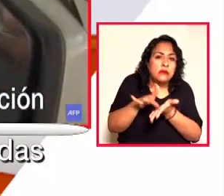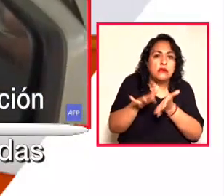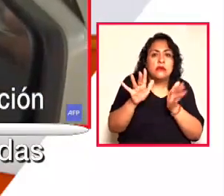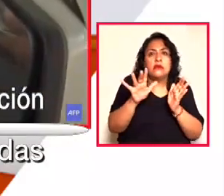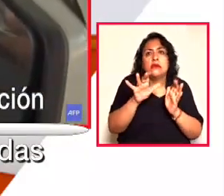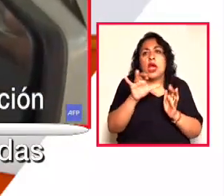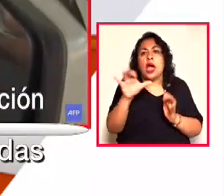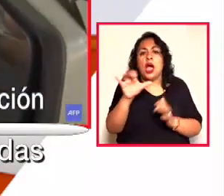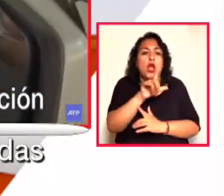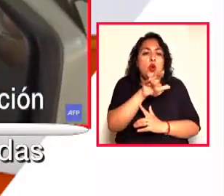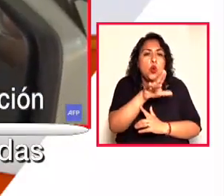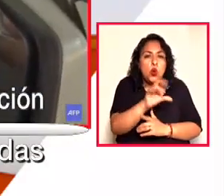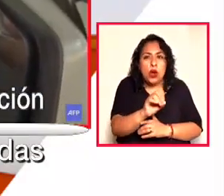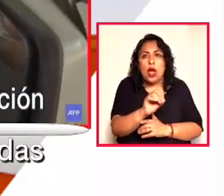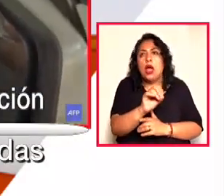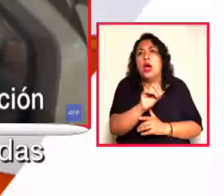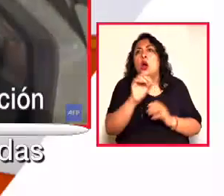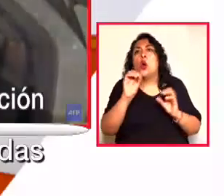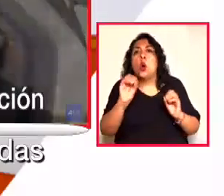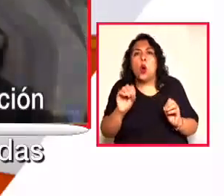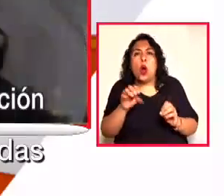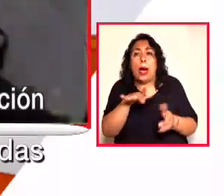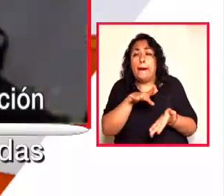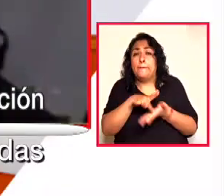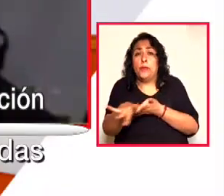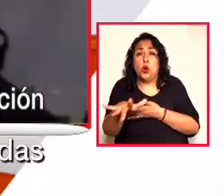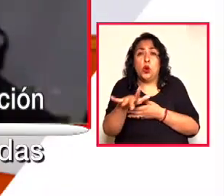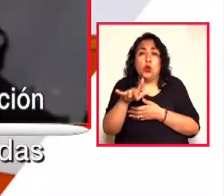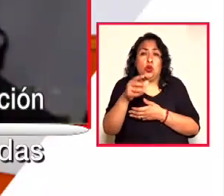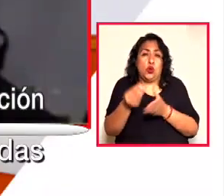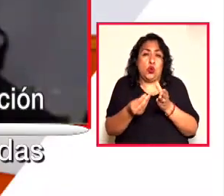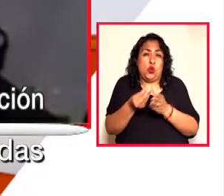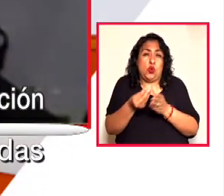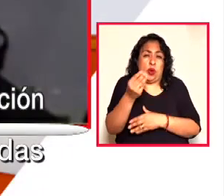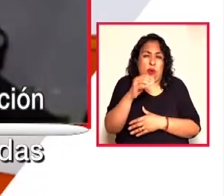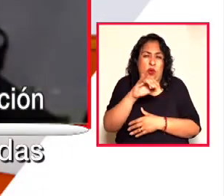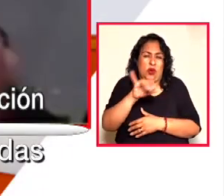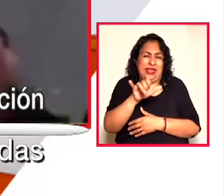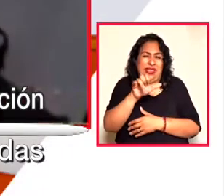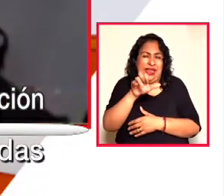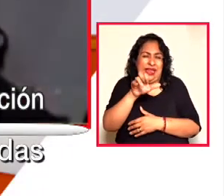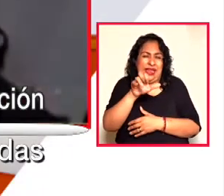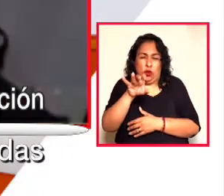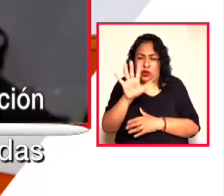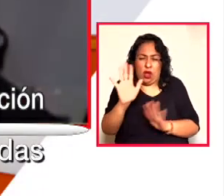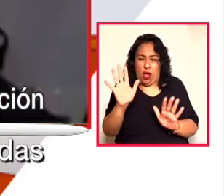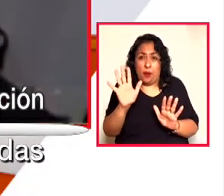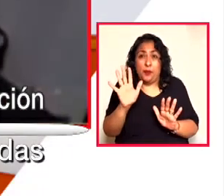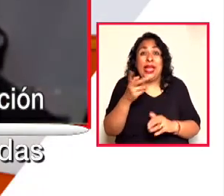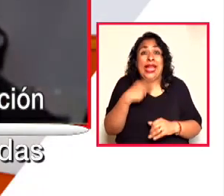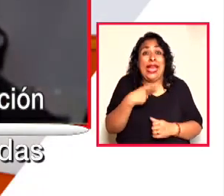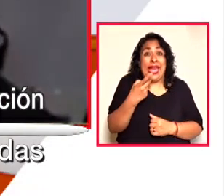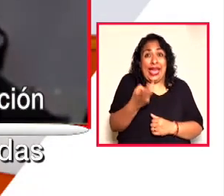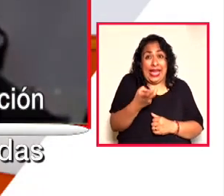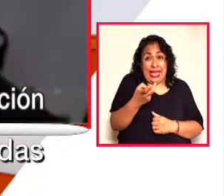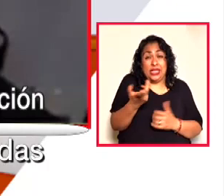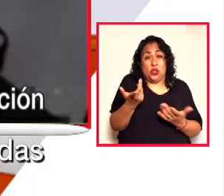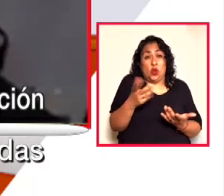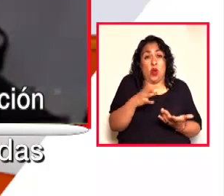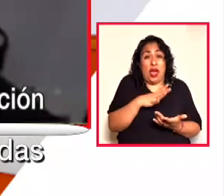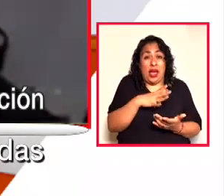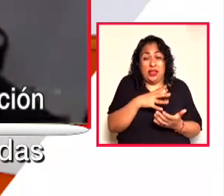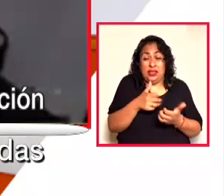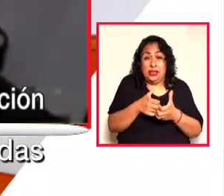da Silva, pero tampoco completamente por el hoy mandatario Jair Bolsonaro. Esto sin duda ha producido una